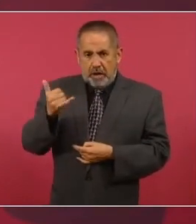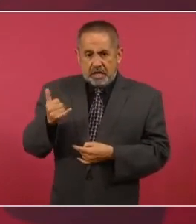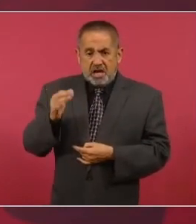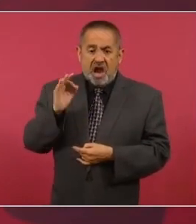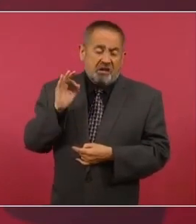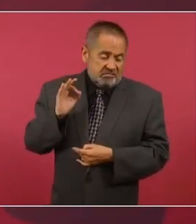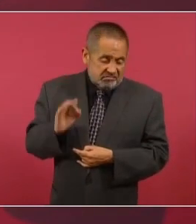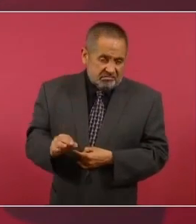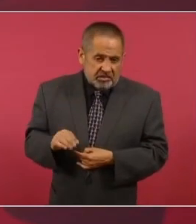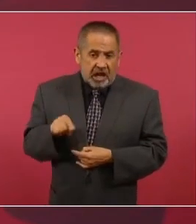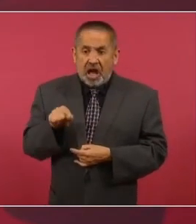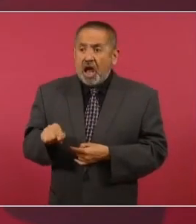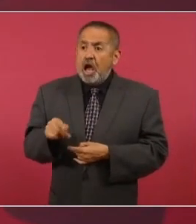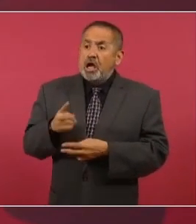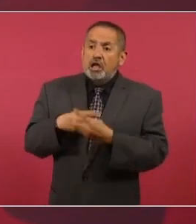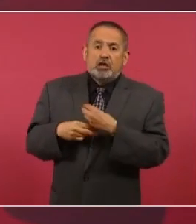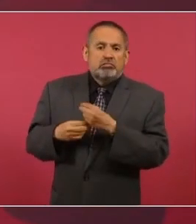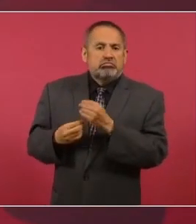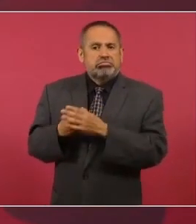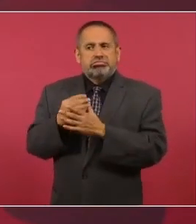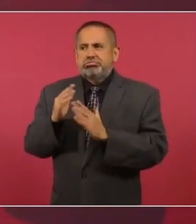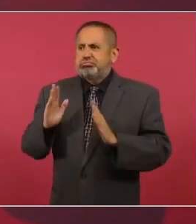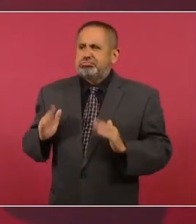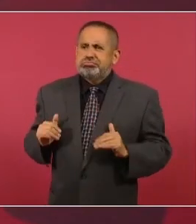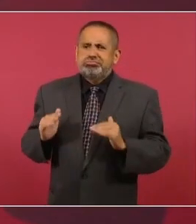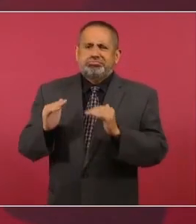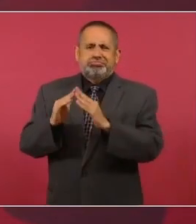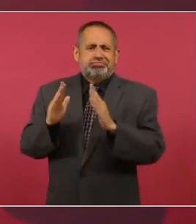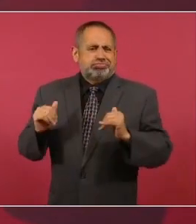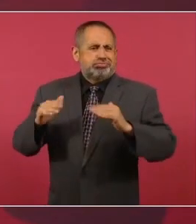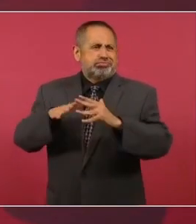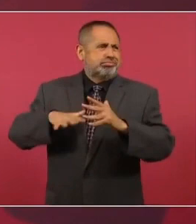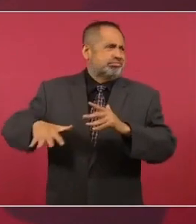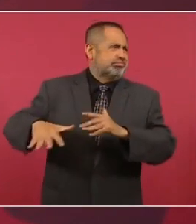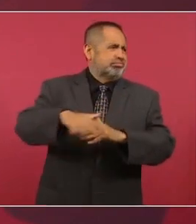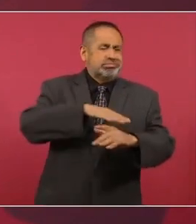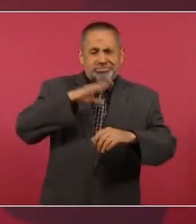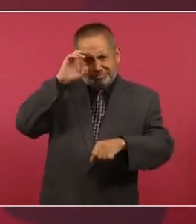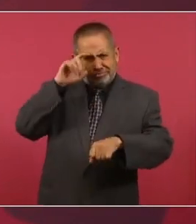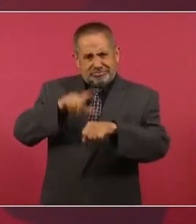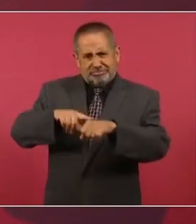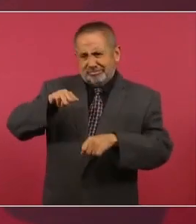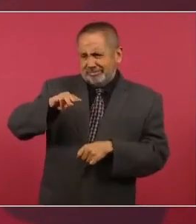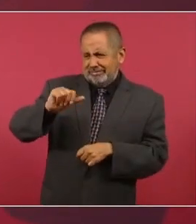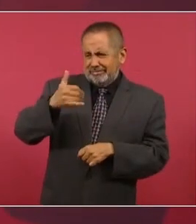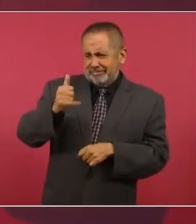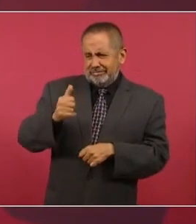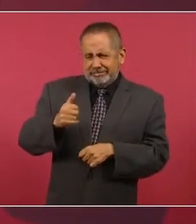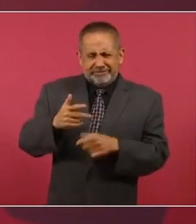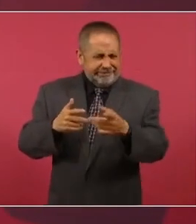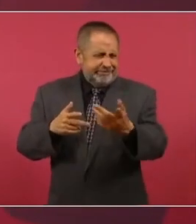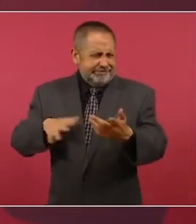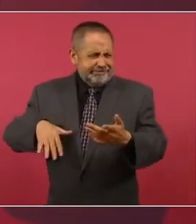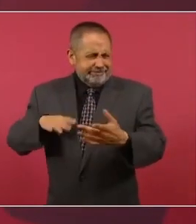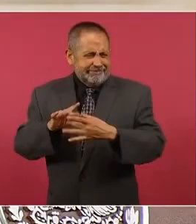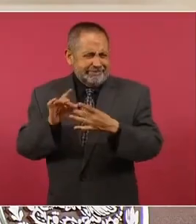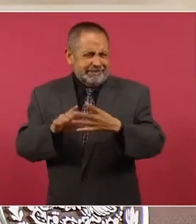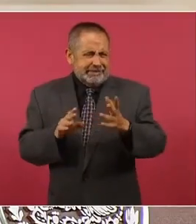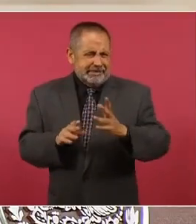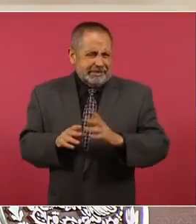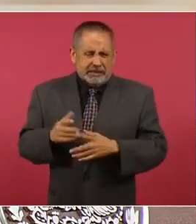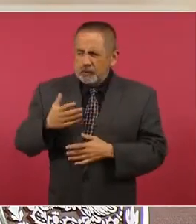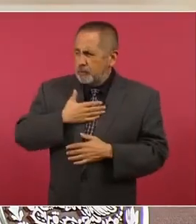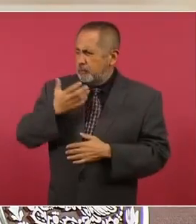Con el florecimiento de la cultura maya, de lo que hablamos, de